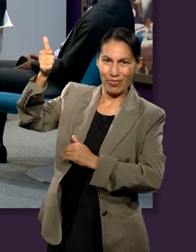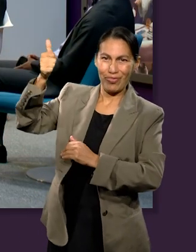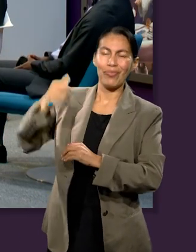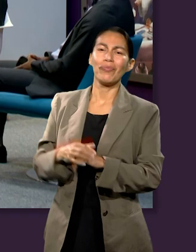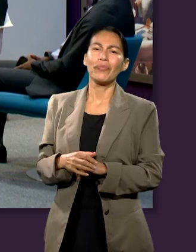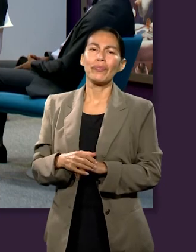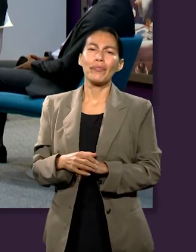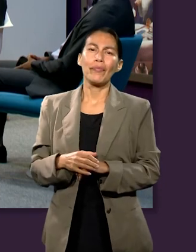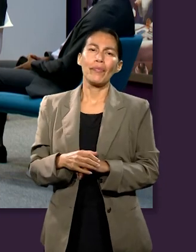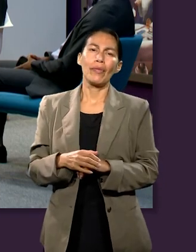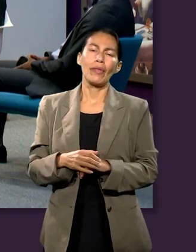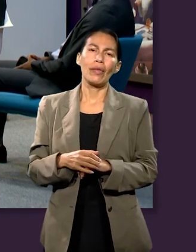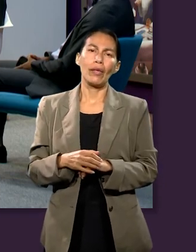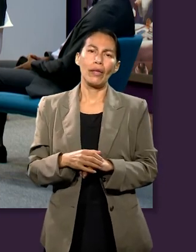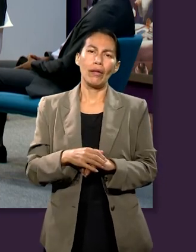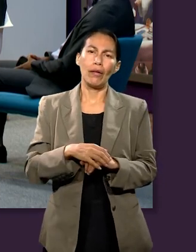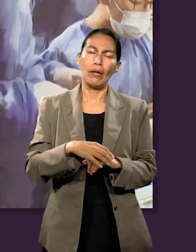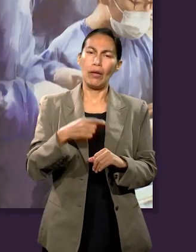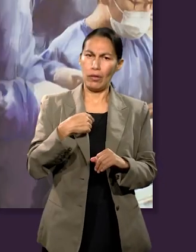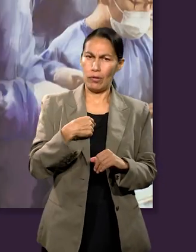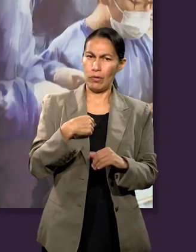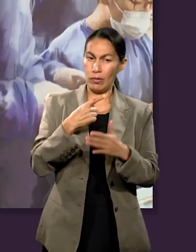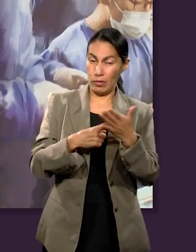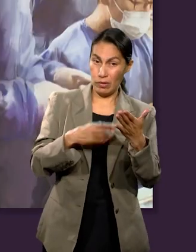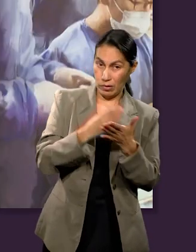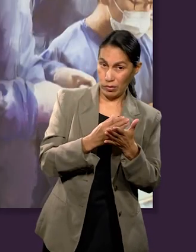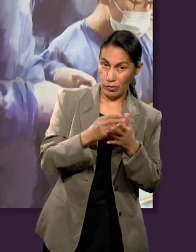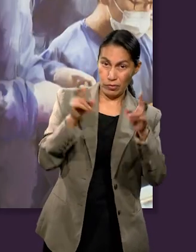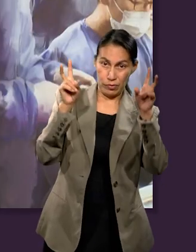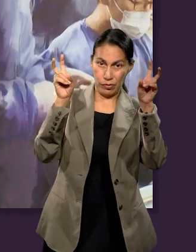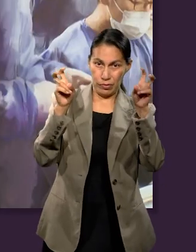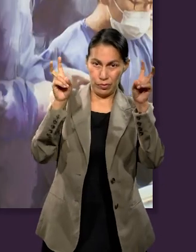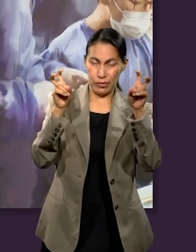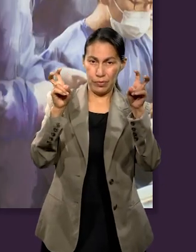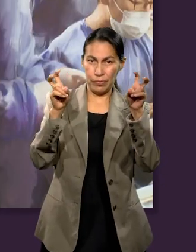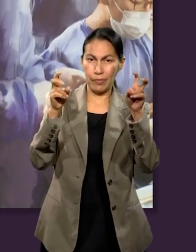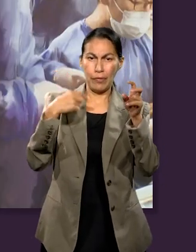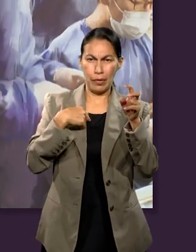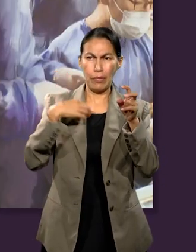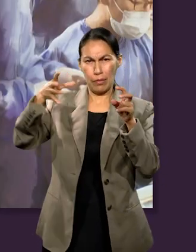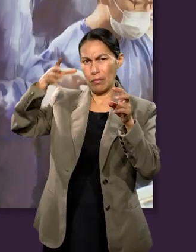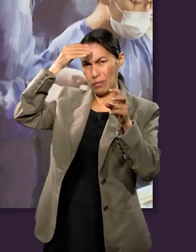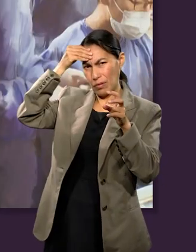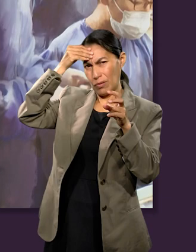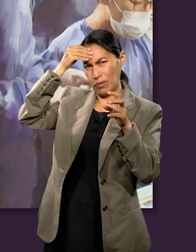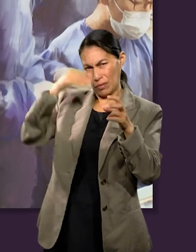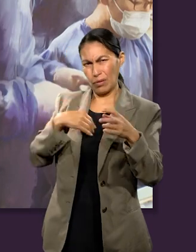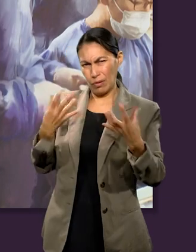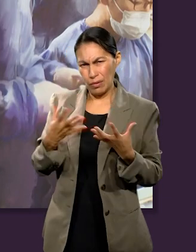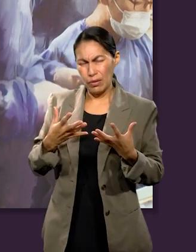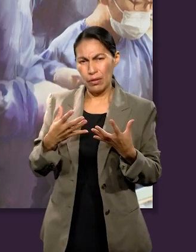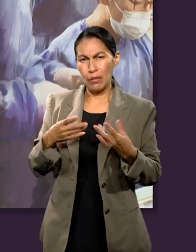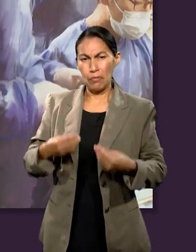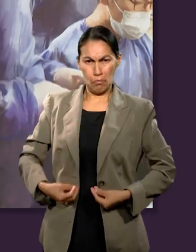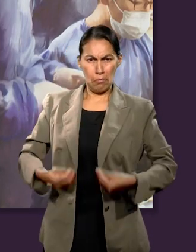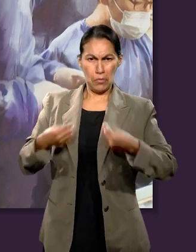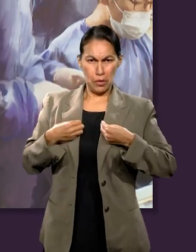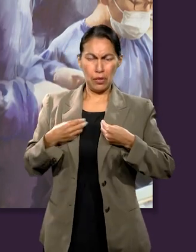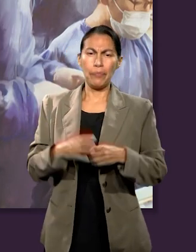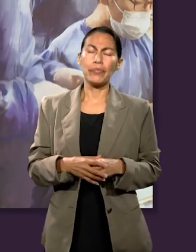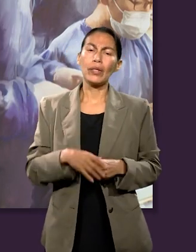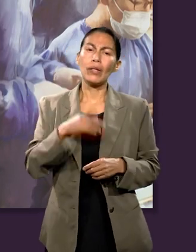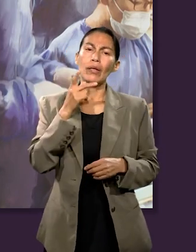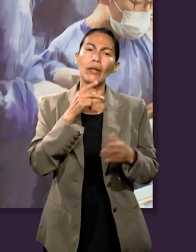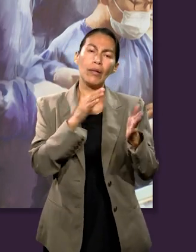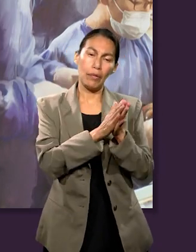lugar y hay una frase que mencionen la lección que a mí queda como lección de lo que tengo que hacer en mi vida profesional y